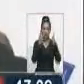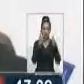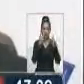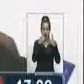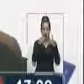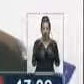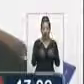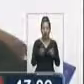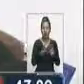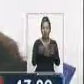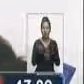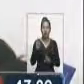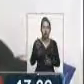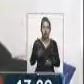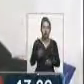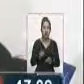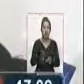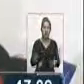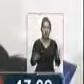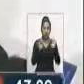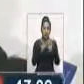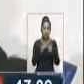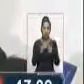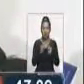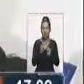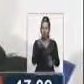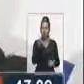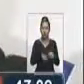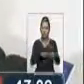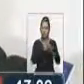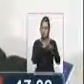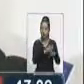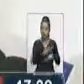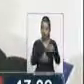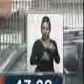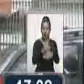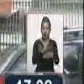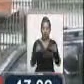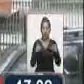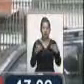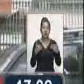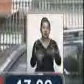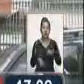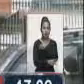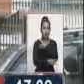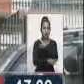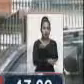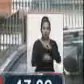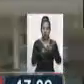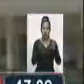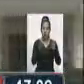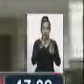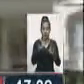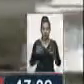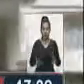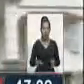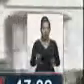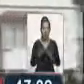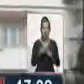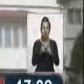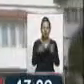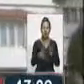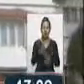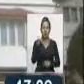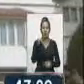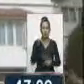consideran por tanto como se pueden negar los avances que tenemos en el país resultado de este pronunciamiento se espera que el tribunal supremo electoral